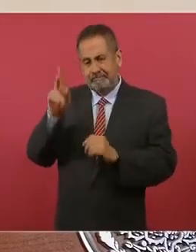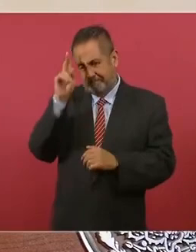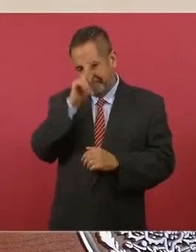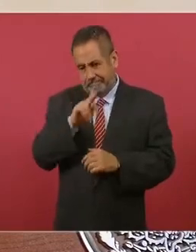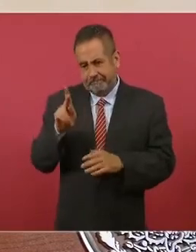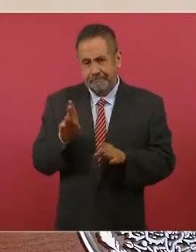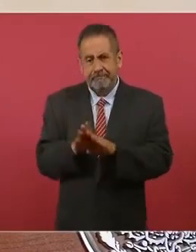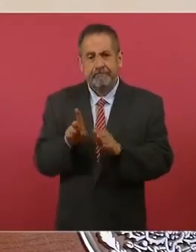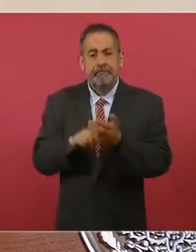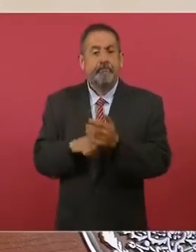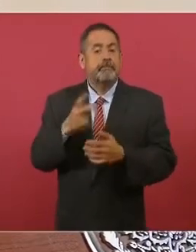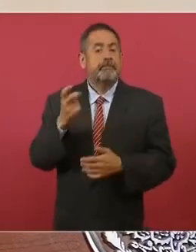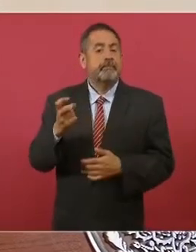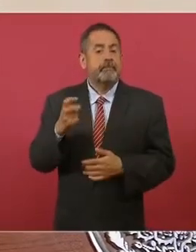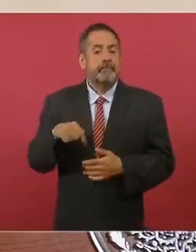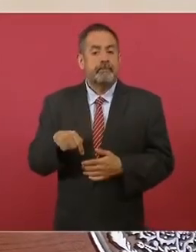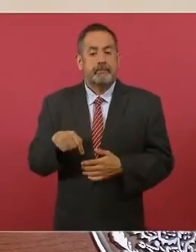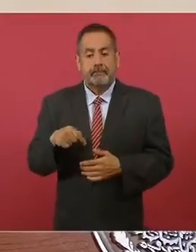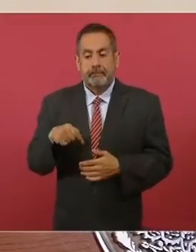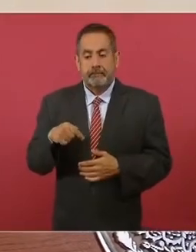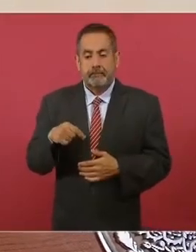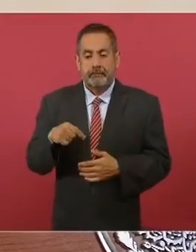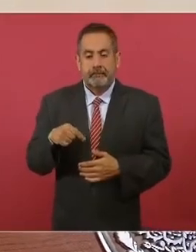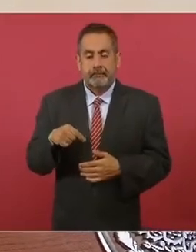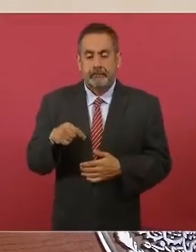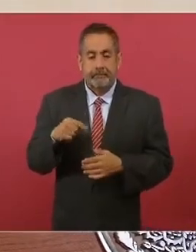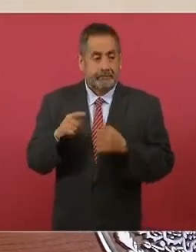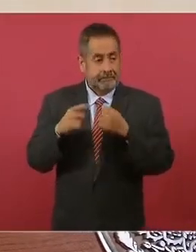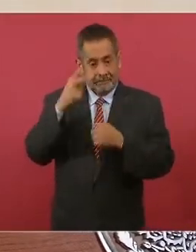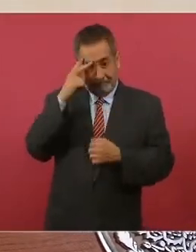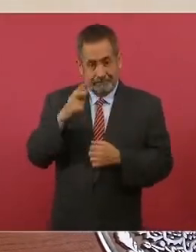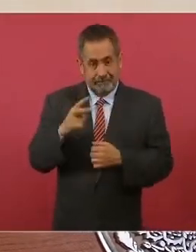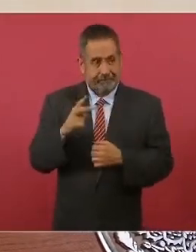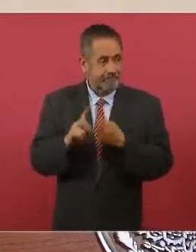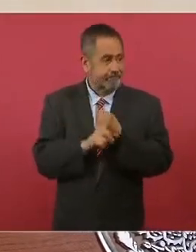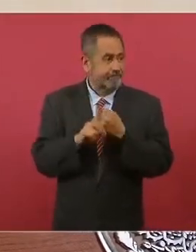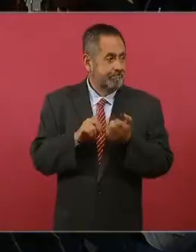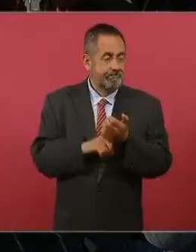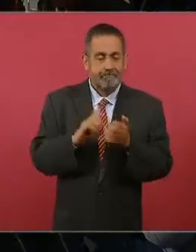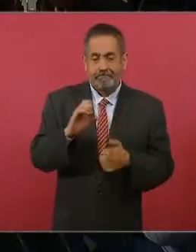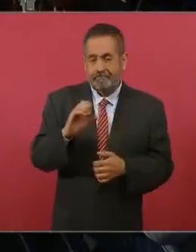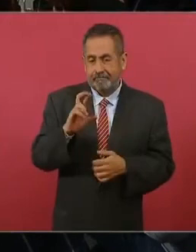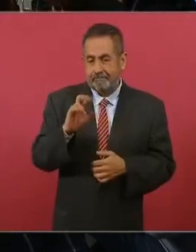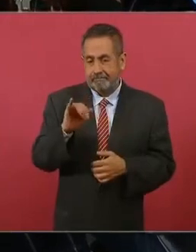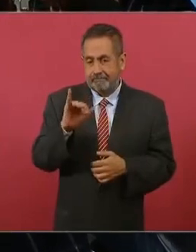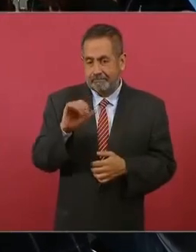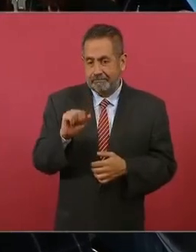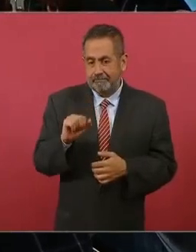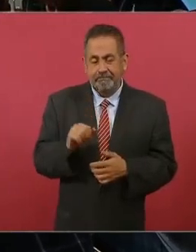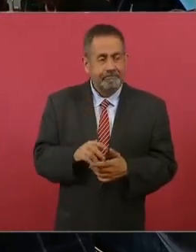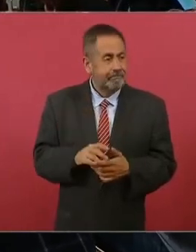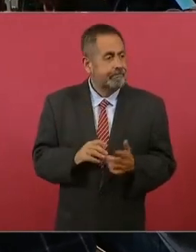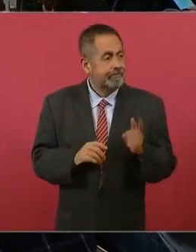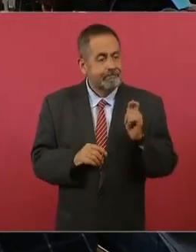Por eso no se produjo en México solo una crisis, sino fue un